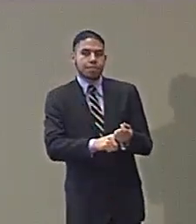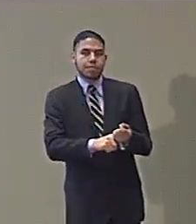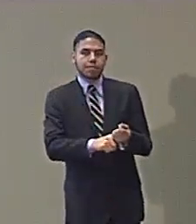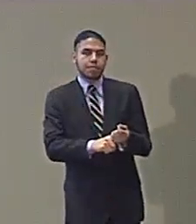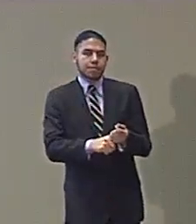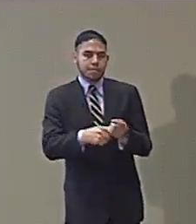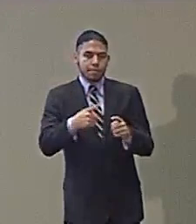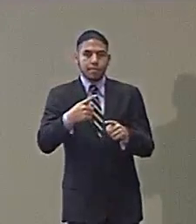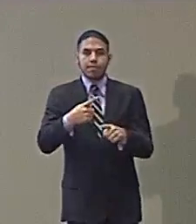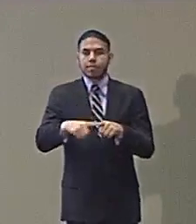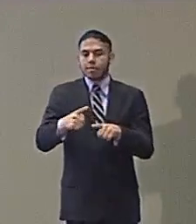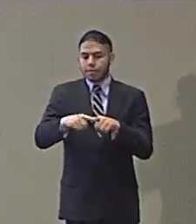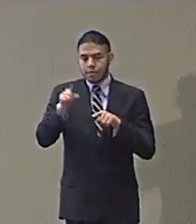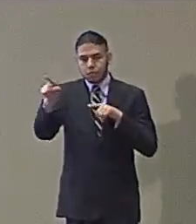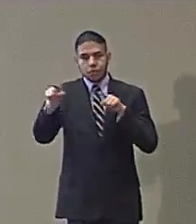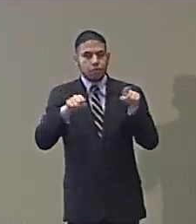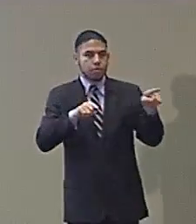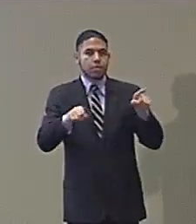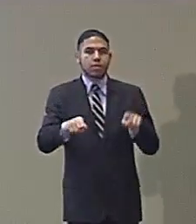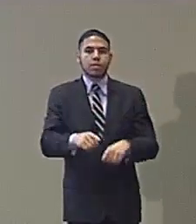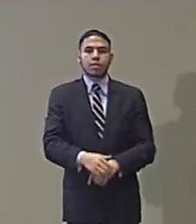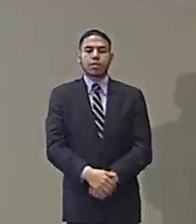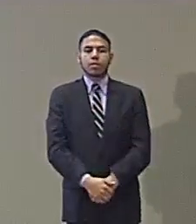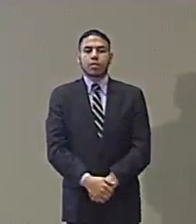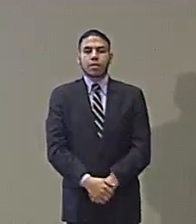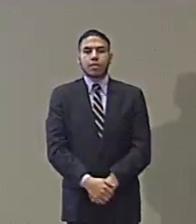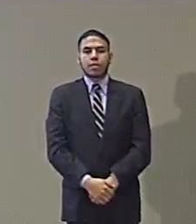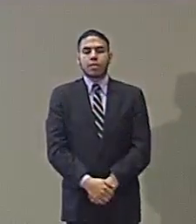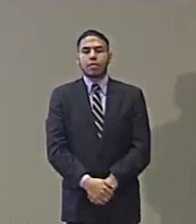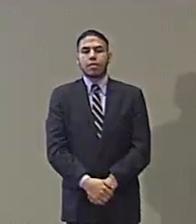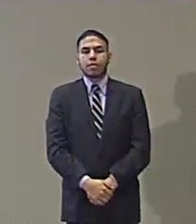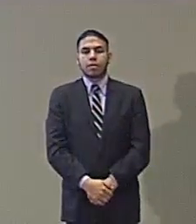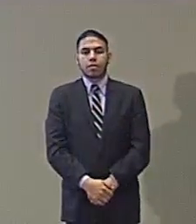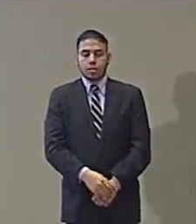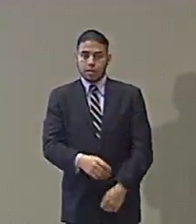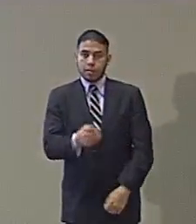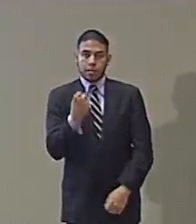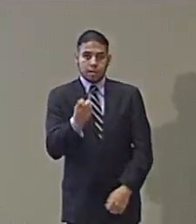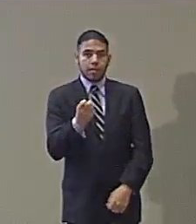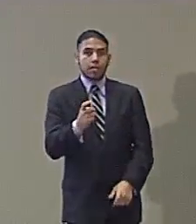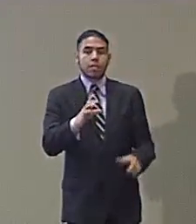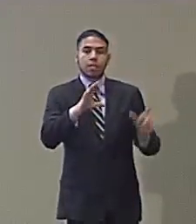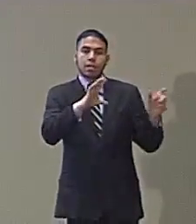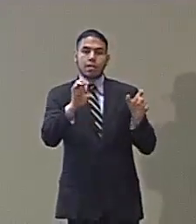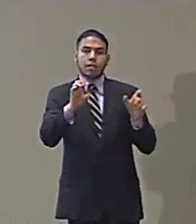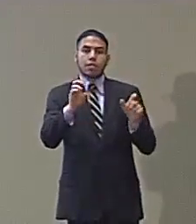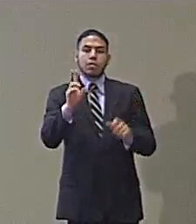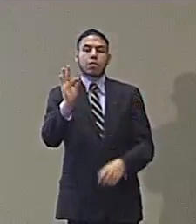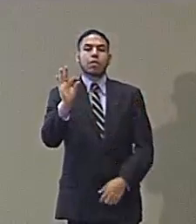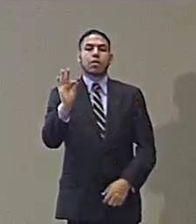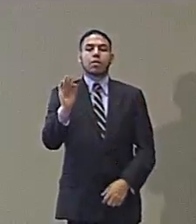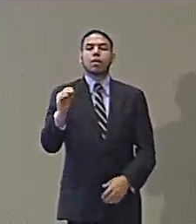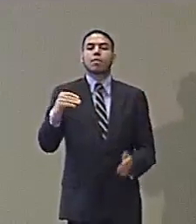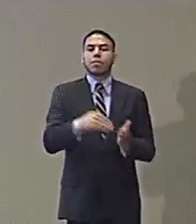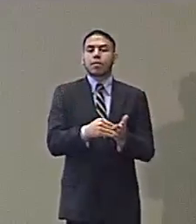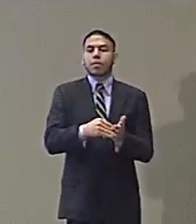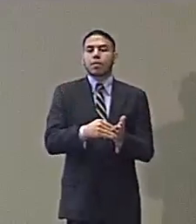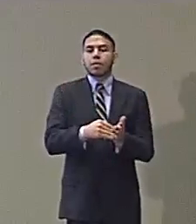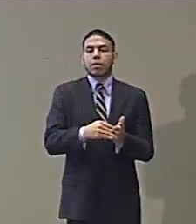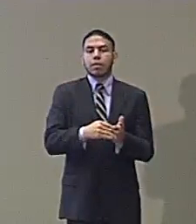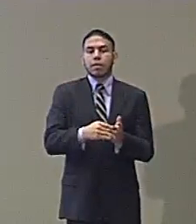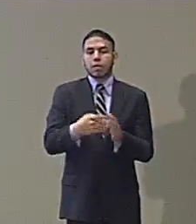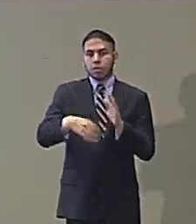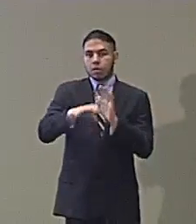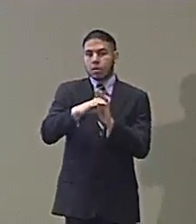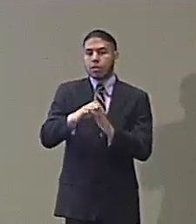regiones que están en el interior de la república de estos setecientos cuarenta mil cuartos de hotel están agrupados en infinidad de hoteles